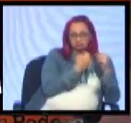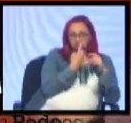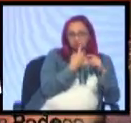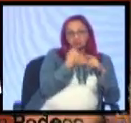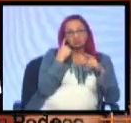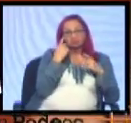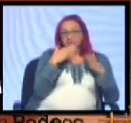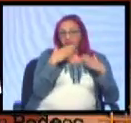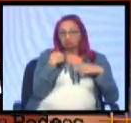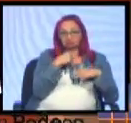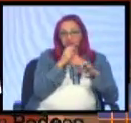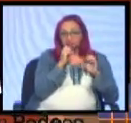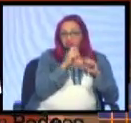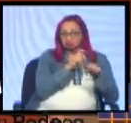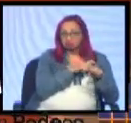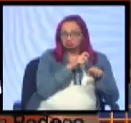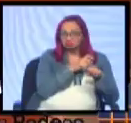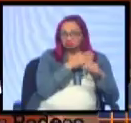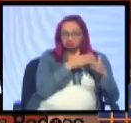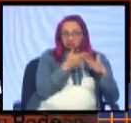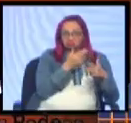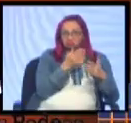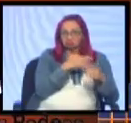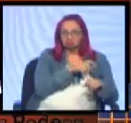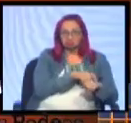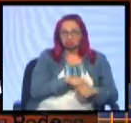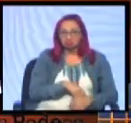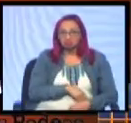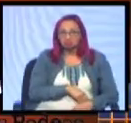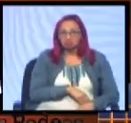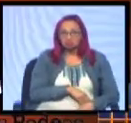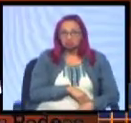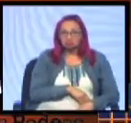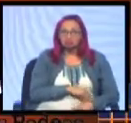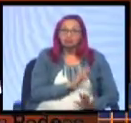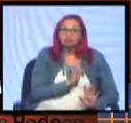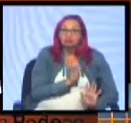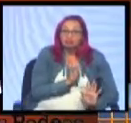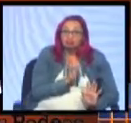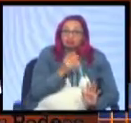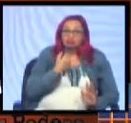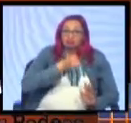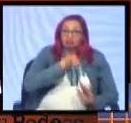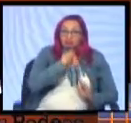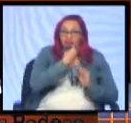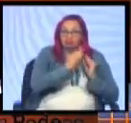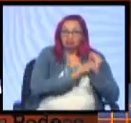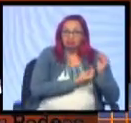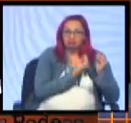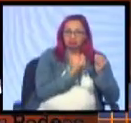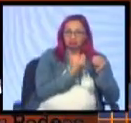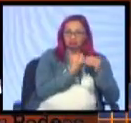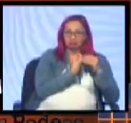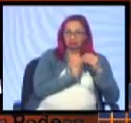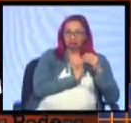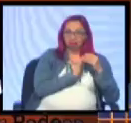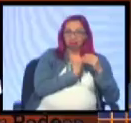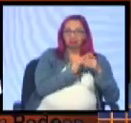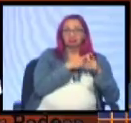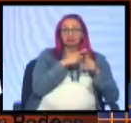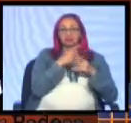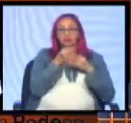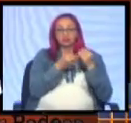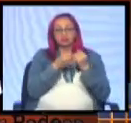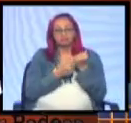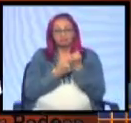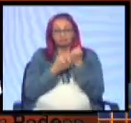que cualquiera de nosotros va a necesitar en cualquier momento. Y eso es lo que nos hace sufrir y es lo que nos